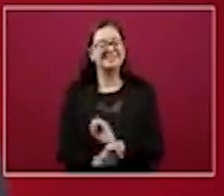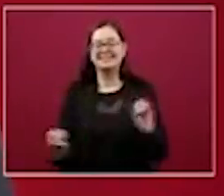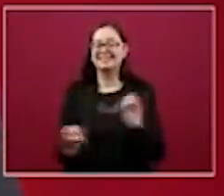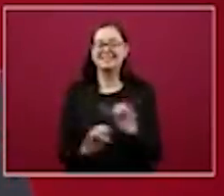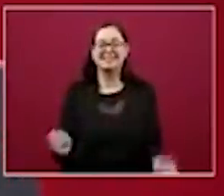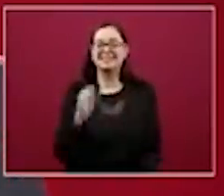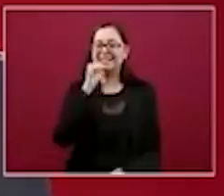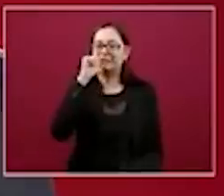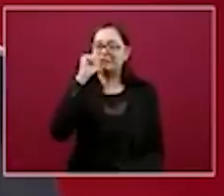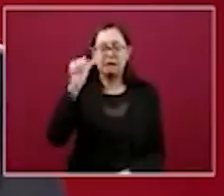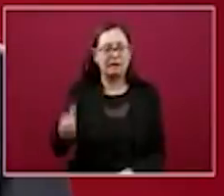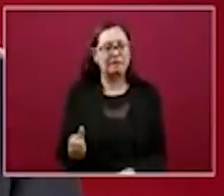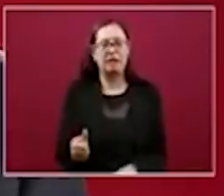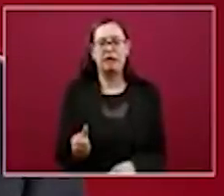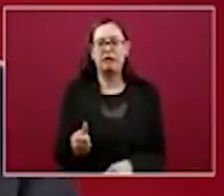le digo,